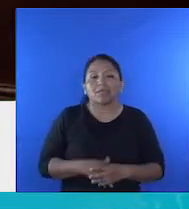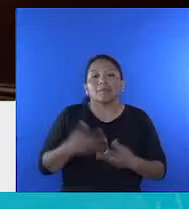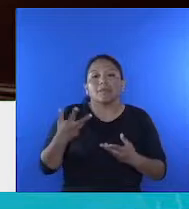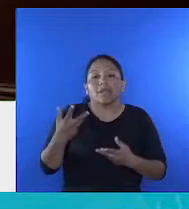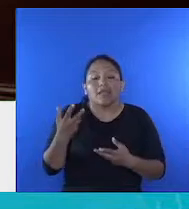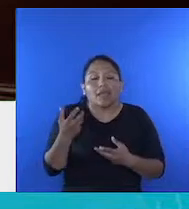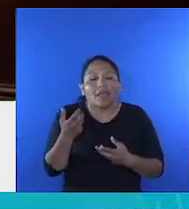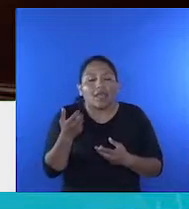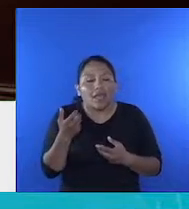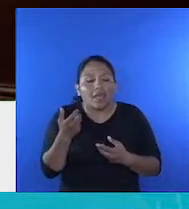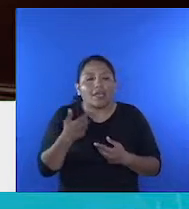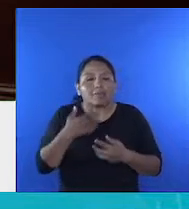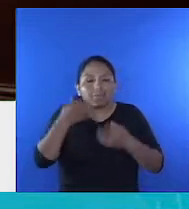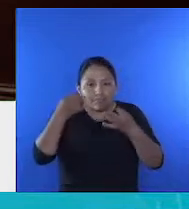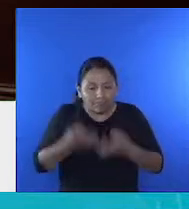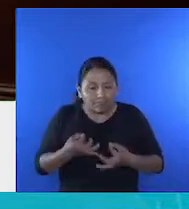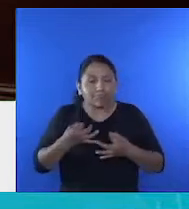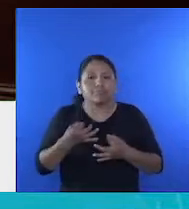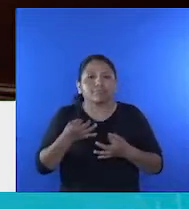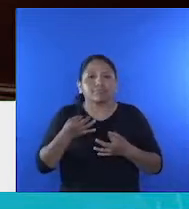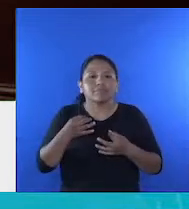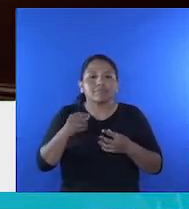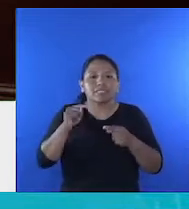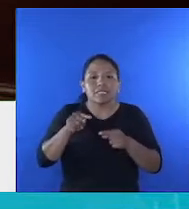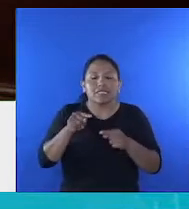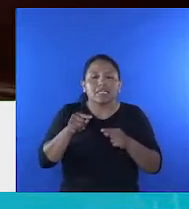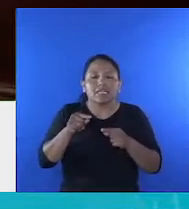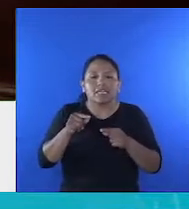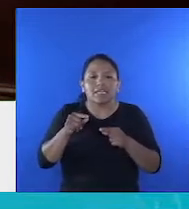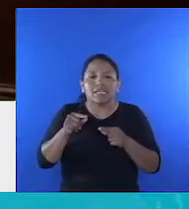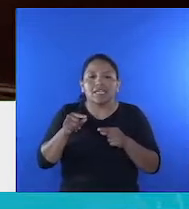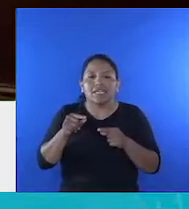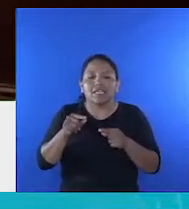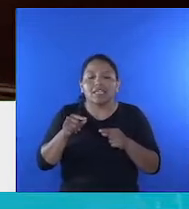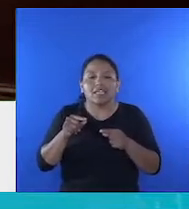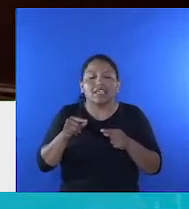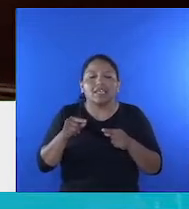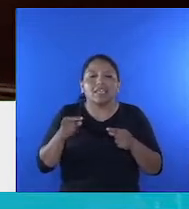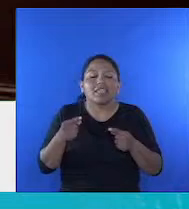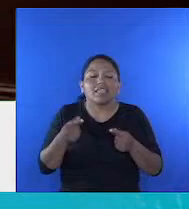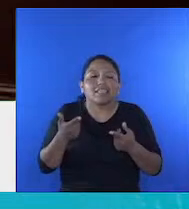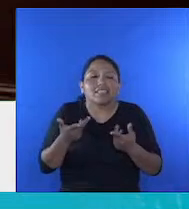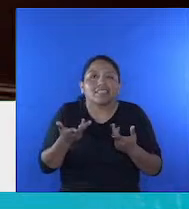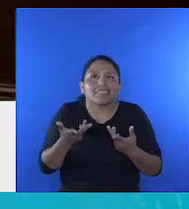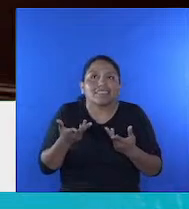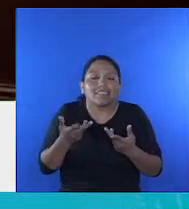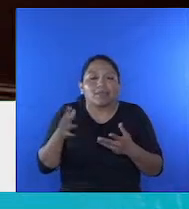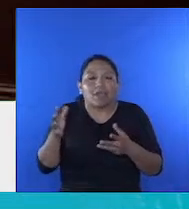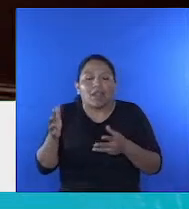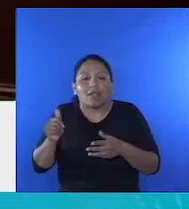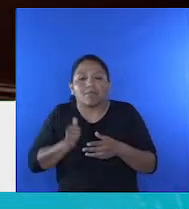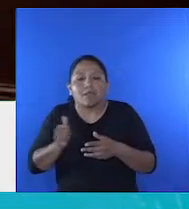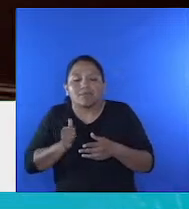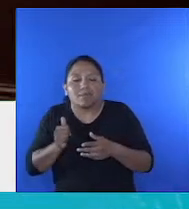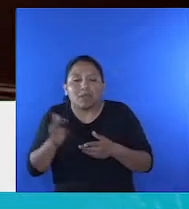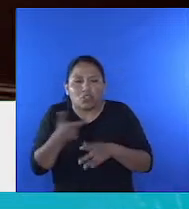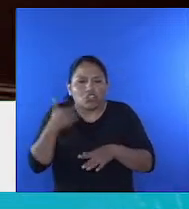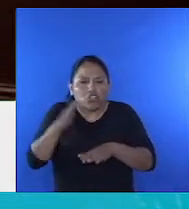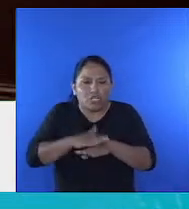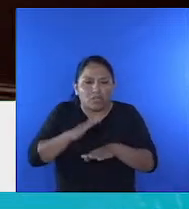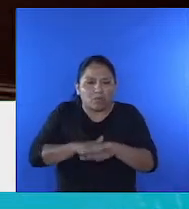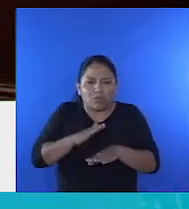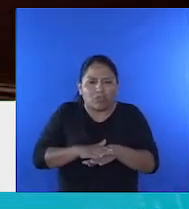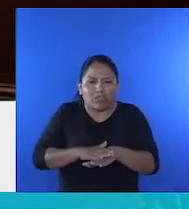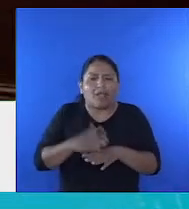tomar y hacernos cargo de los reclamos, de los legítimos reclamos que tienen los combatientes de Malvinas, sino también para que nos hagamos cargo de que